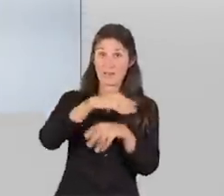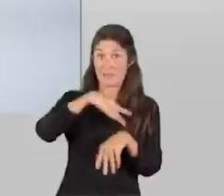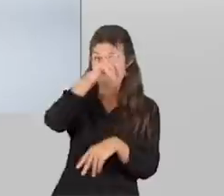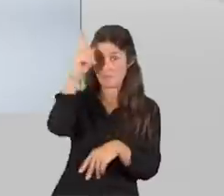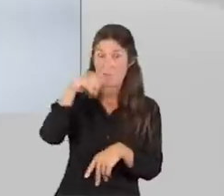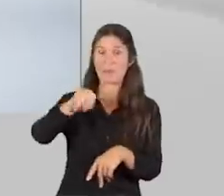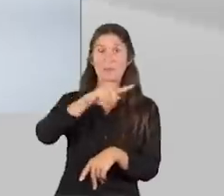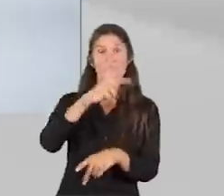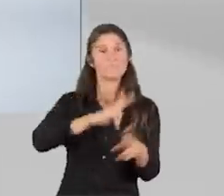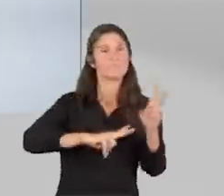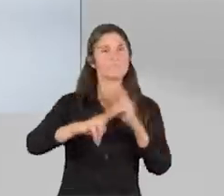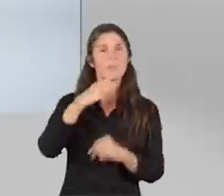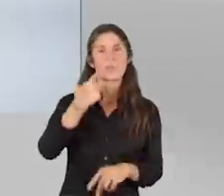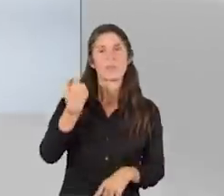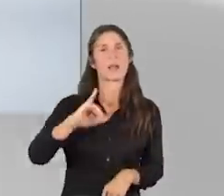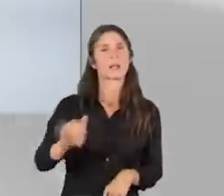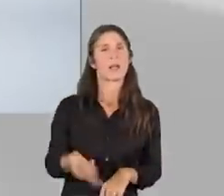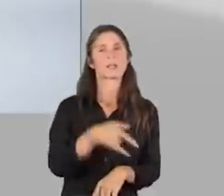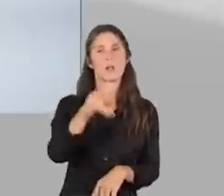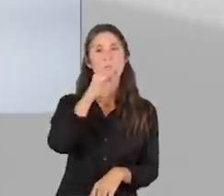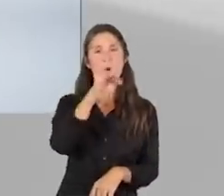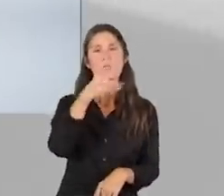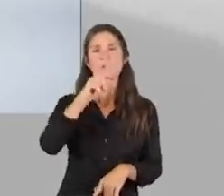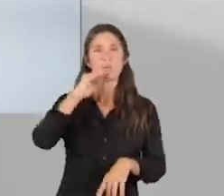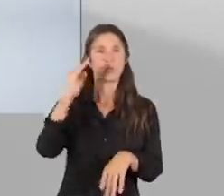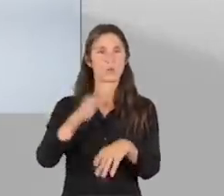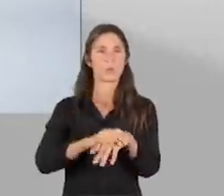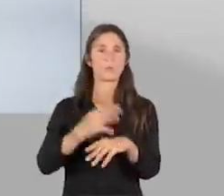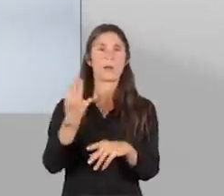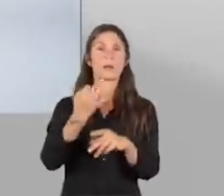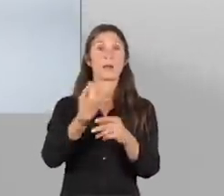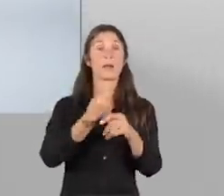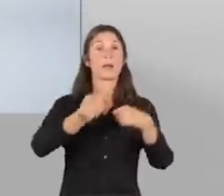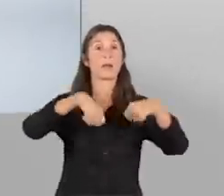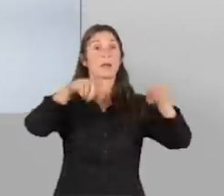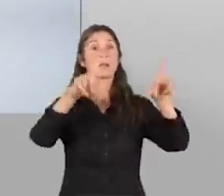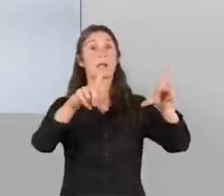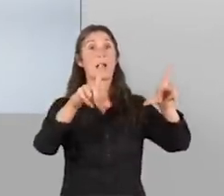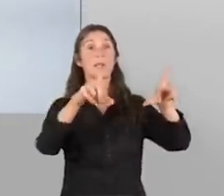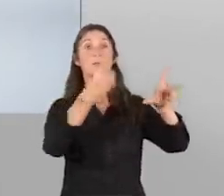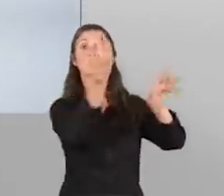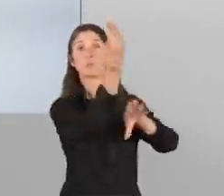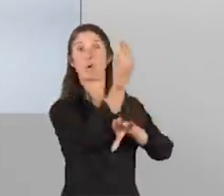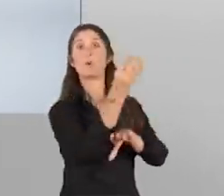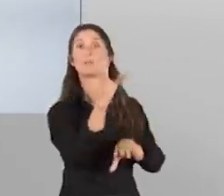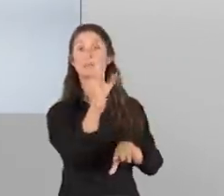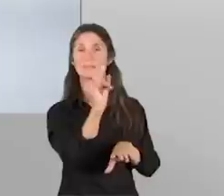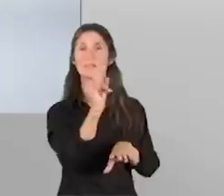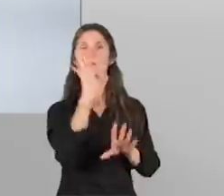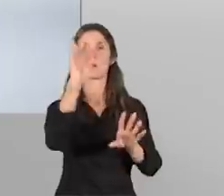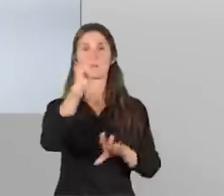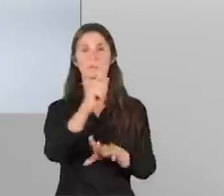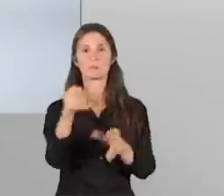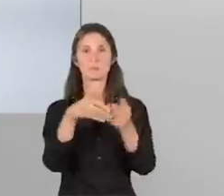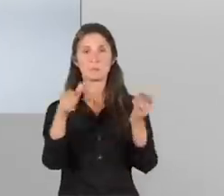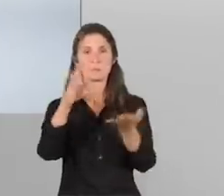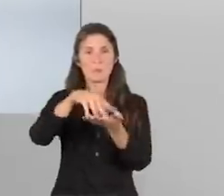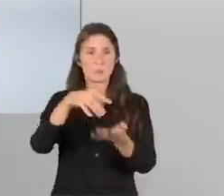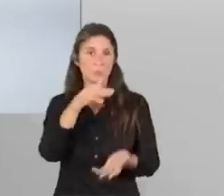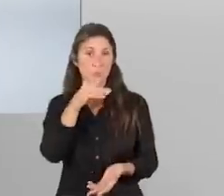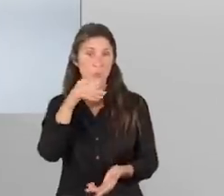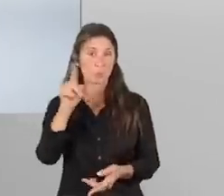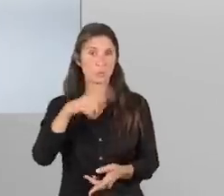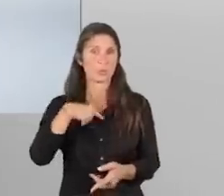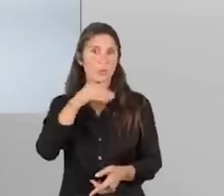las promesas incumplidas que les inauguran carteles pero no les inauguran los centros de salud Es verdad que se prometieron 22